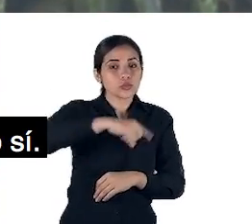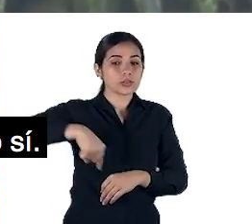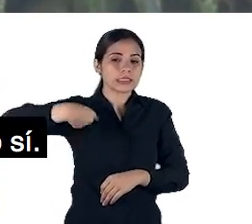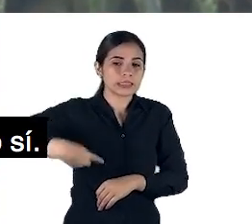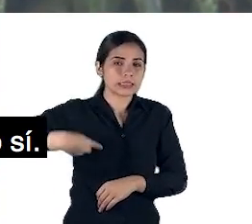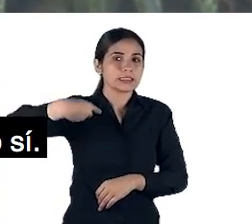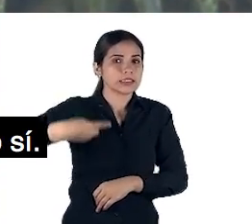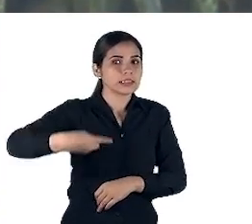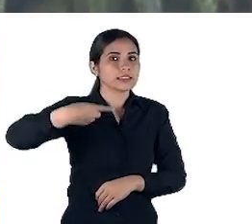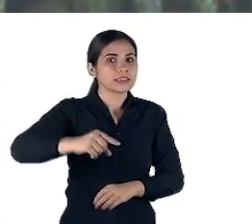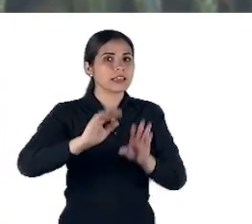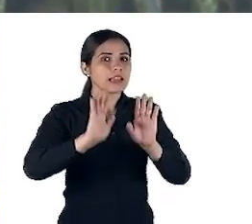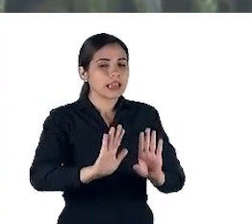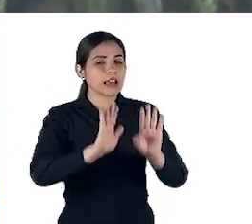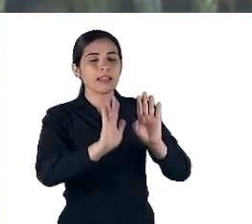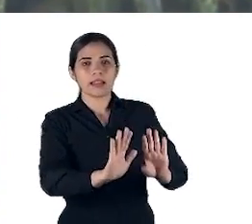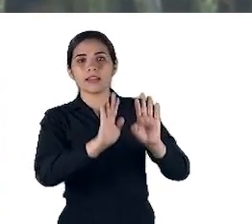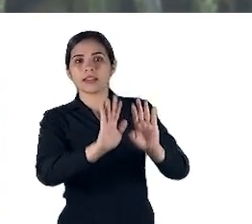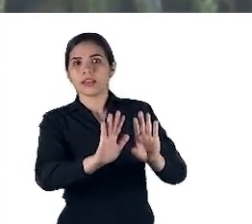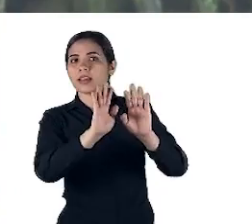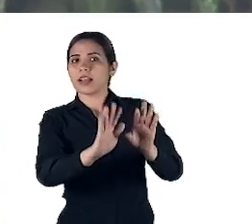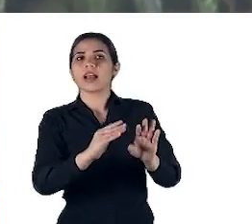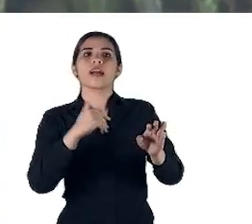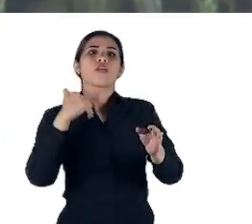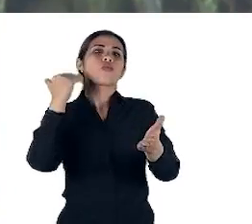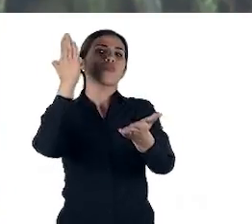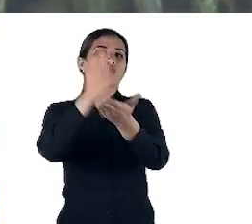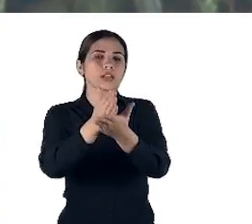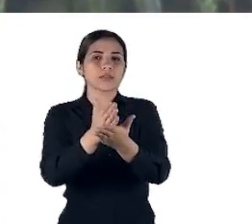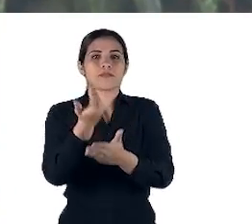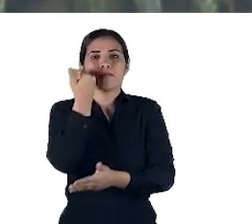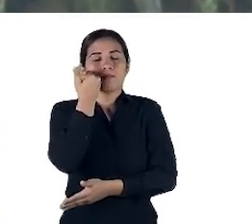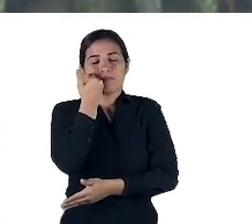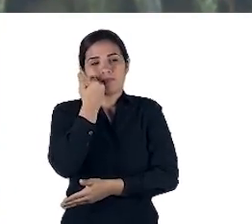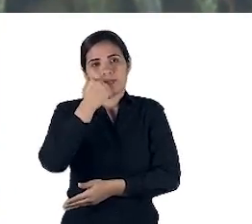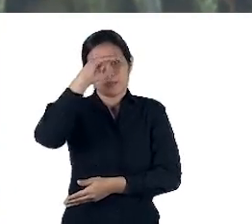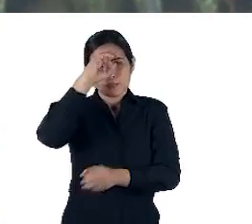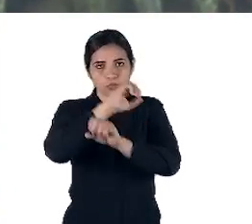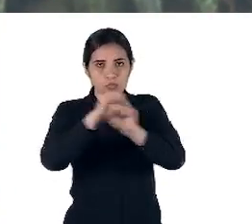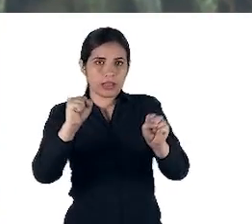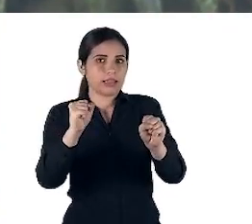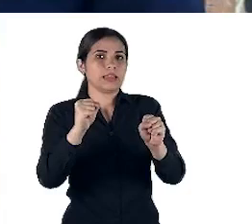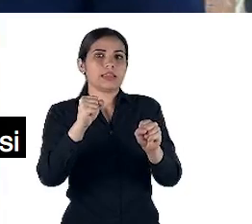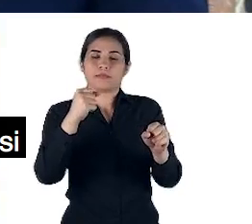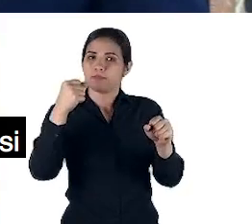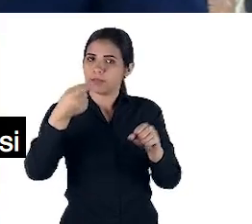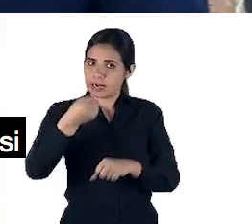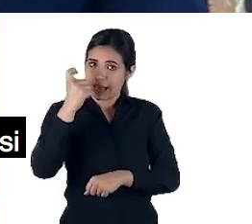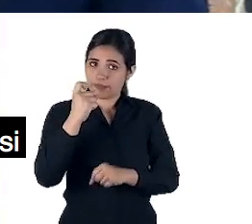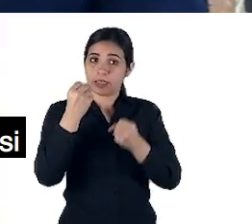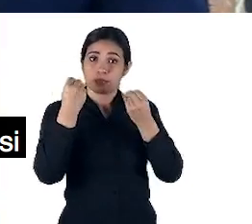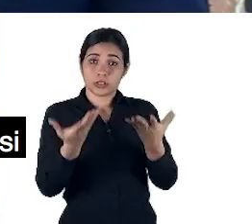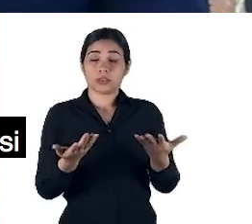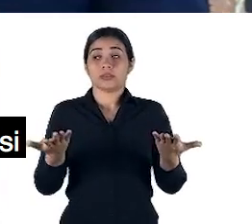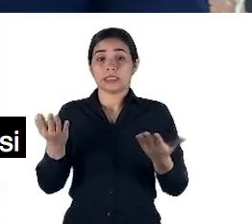tiempo, tenemos que hacerlo sí o sí, porque por más de que todo sea garantizado, nadie te garantiza que sí sea así, de verdad. Aparte estamos